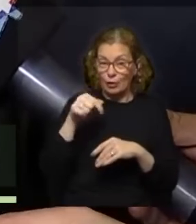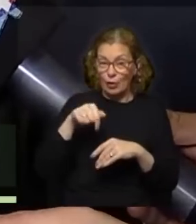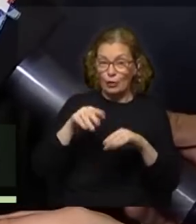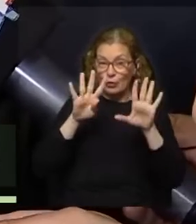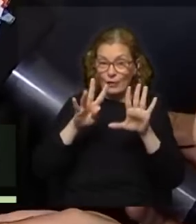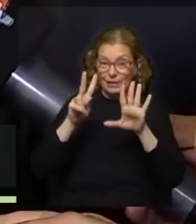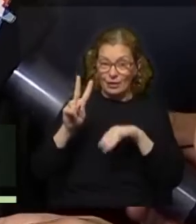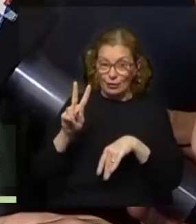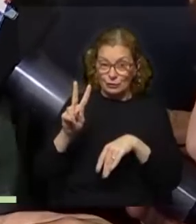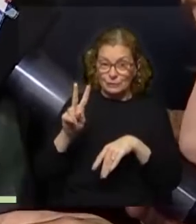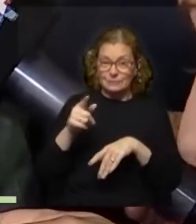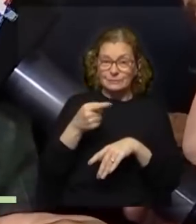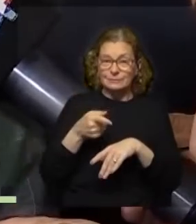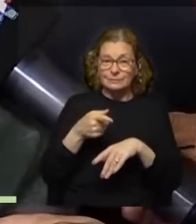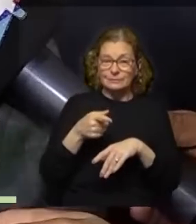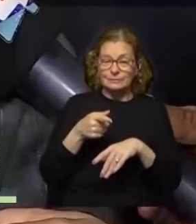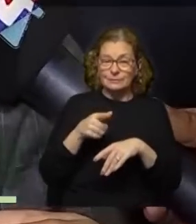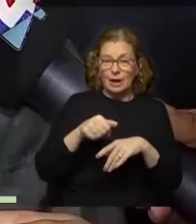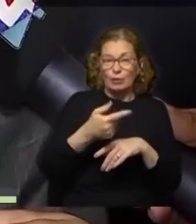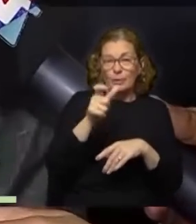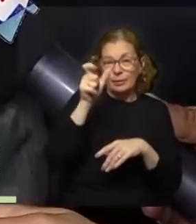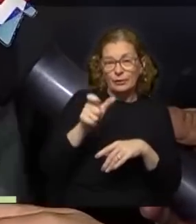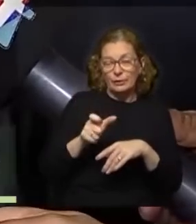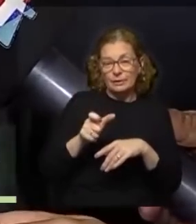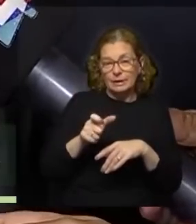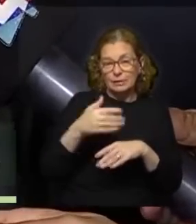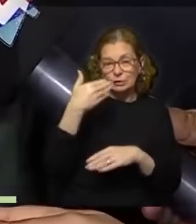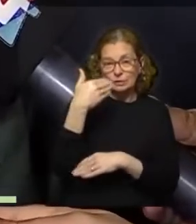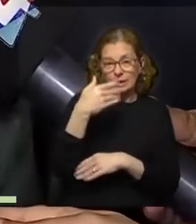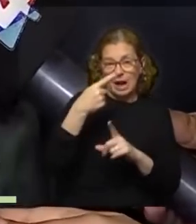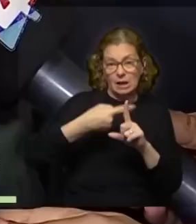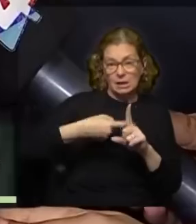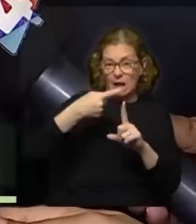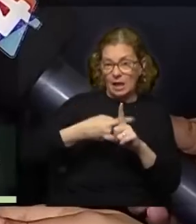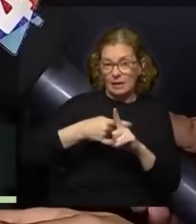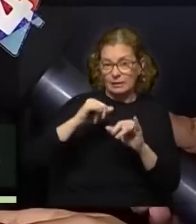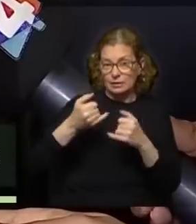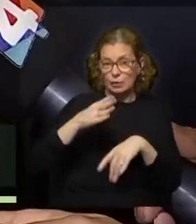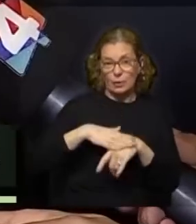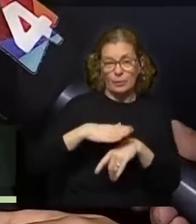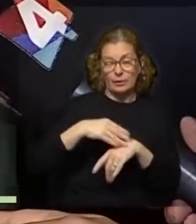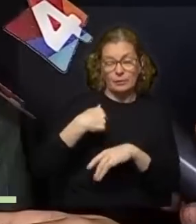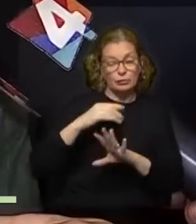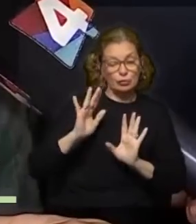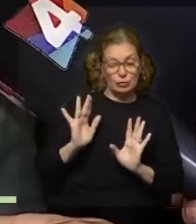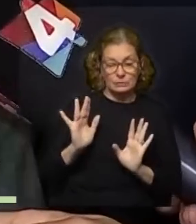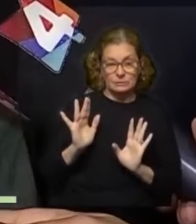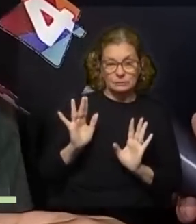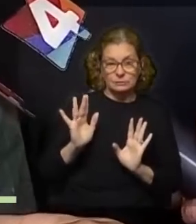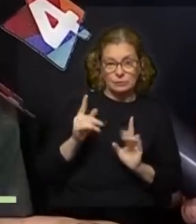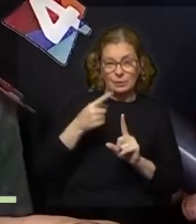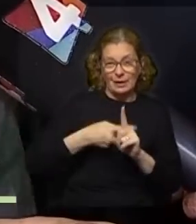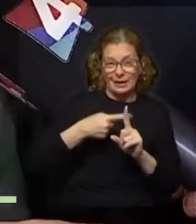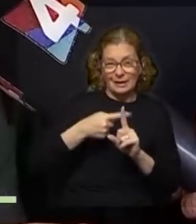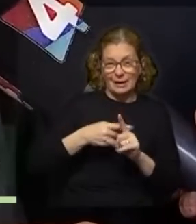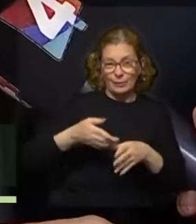92 y las otras habitaciones que tiene el hotel eran alquiladas que ya no nos corresponde a nosotros por nosotros no no teníamos el